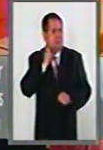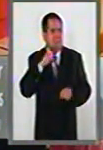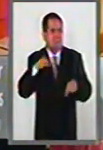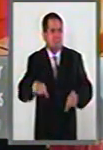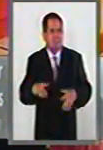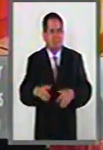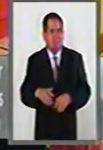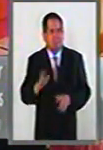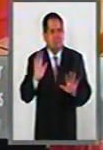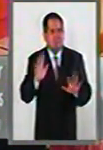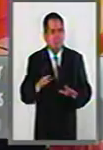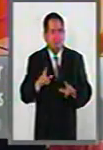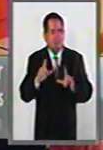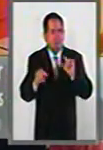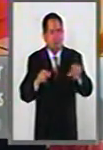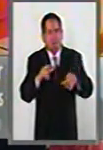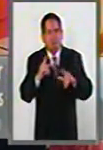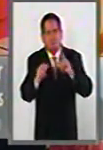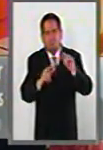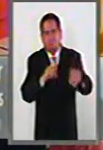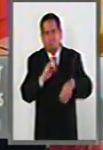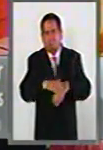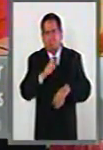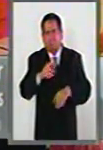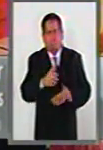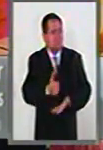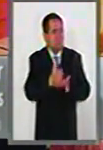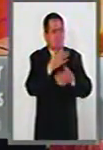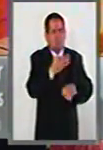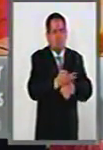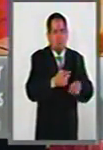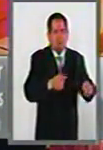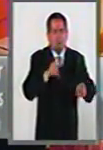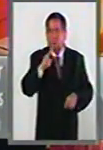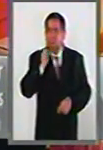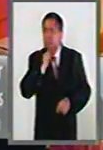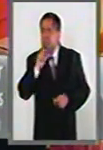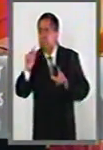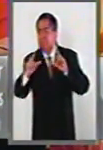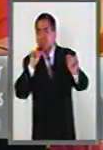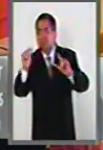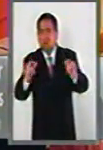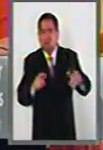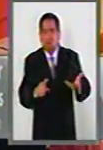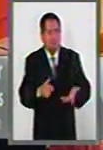ya corrieron, ya huyeron. Hay más ayudantes que senadores.